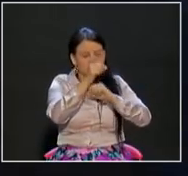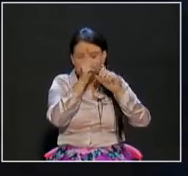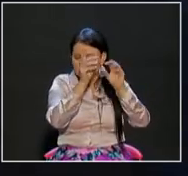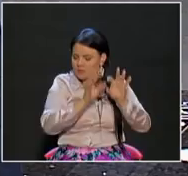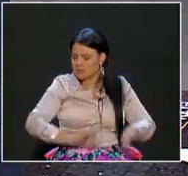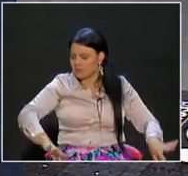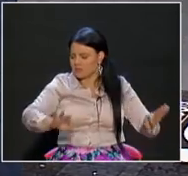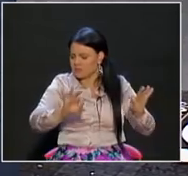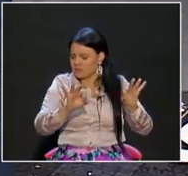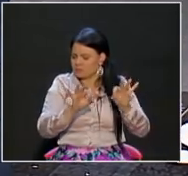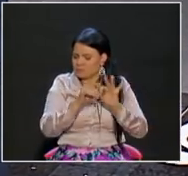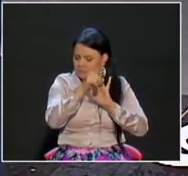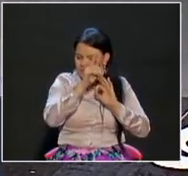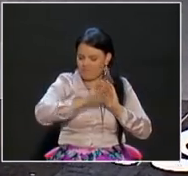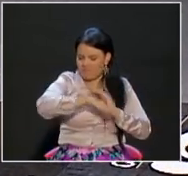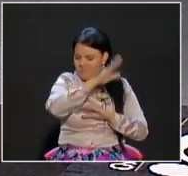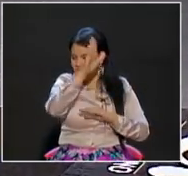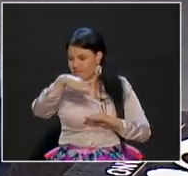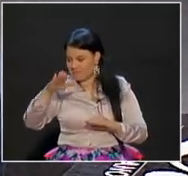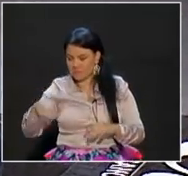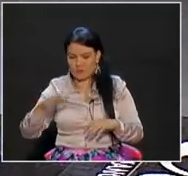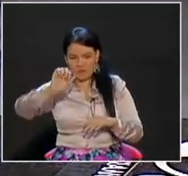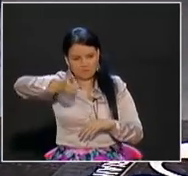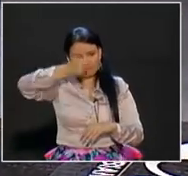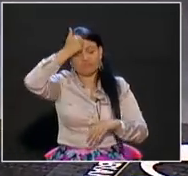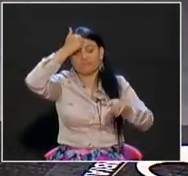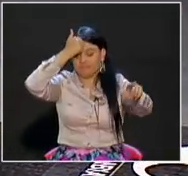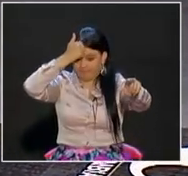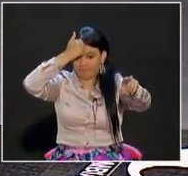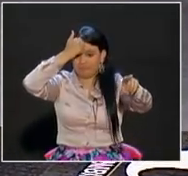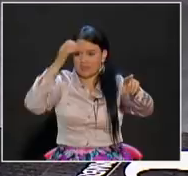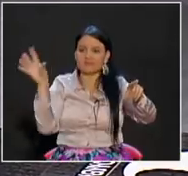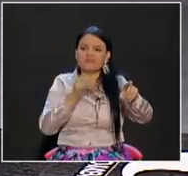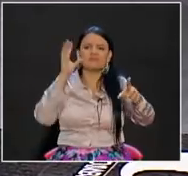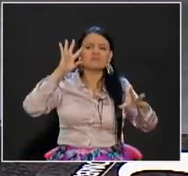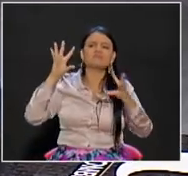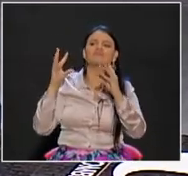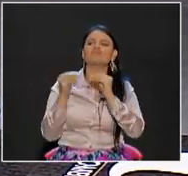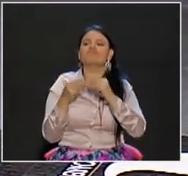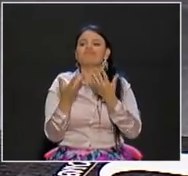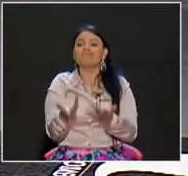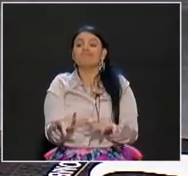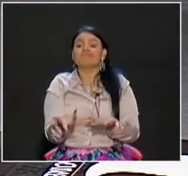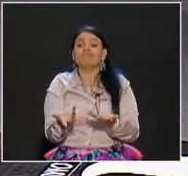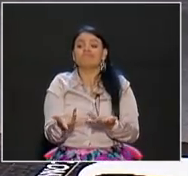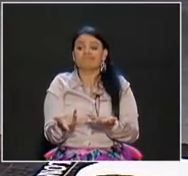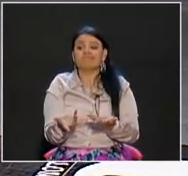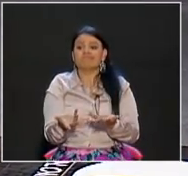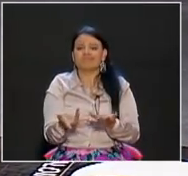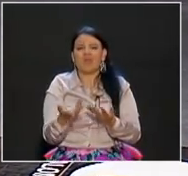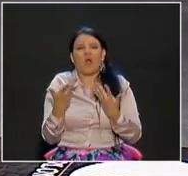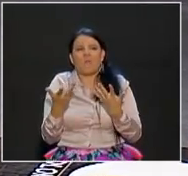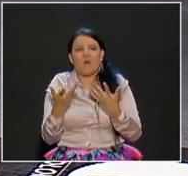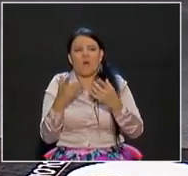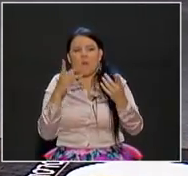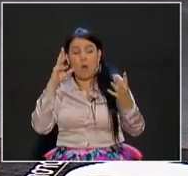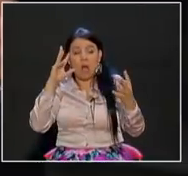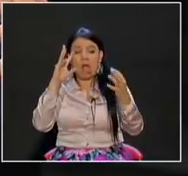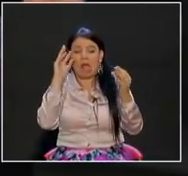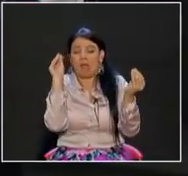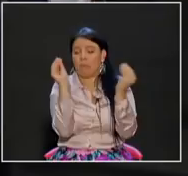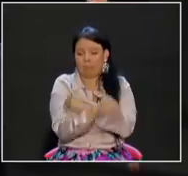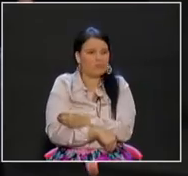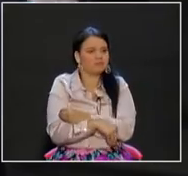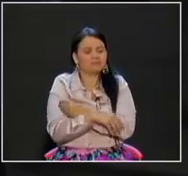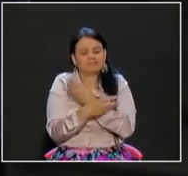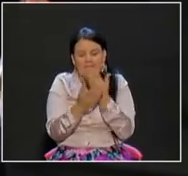en antioquia entonces creo que estamos de acuerdo en que vamos a poner una matriz diferente en la relación y que los